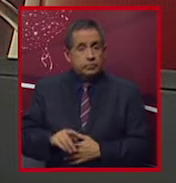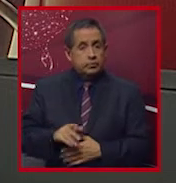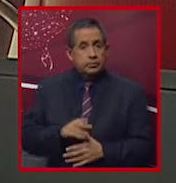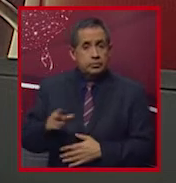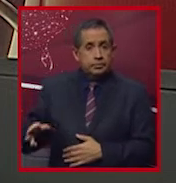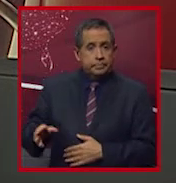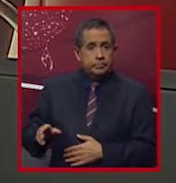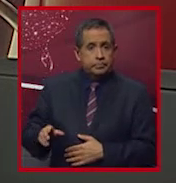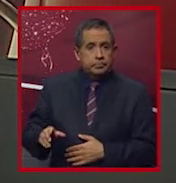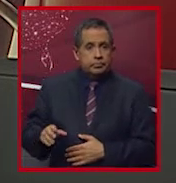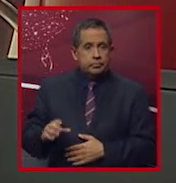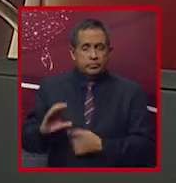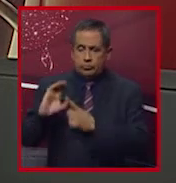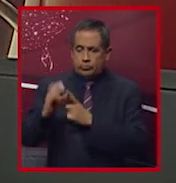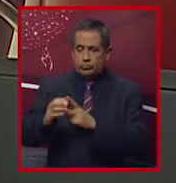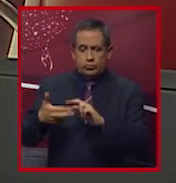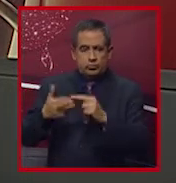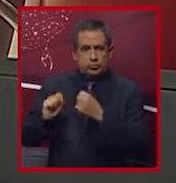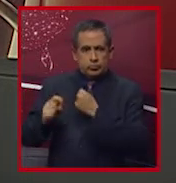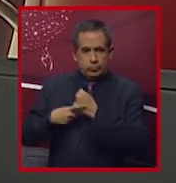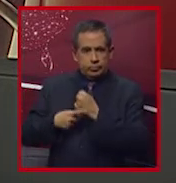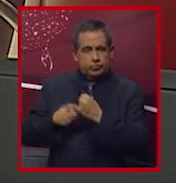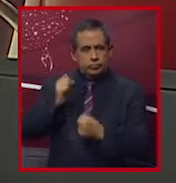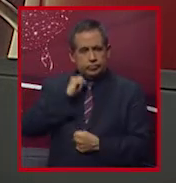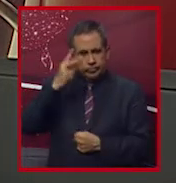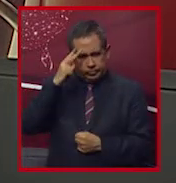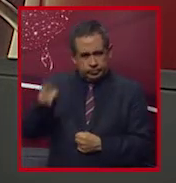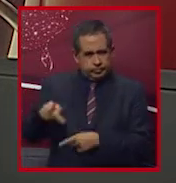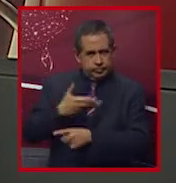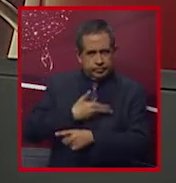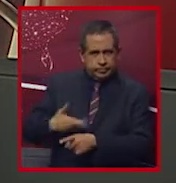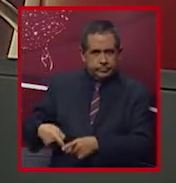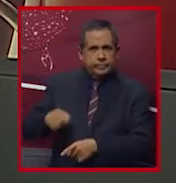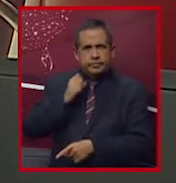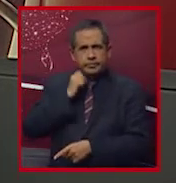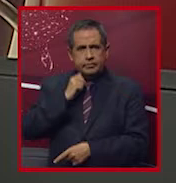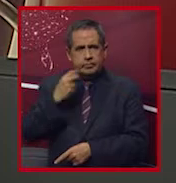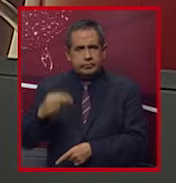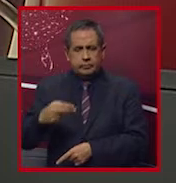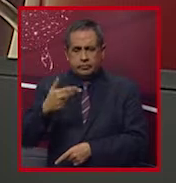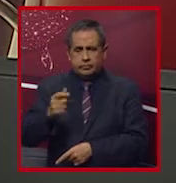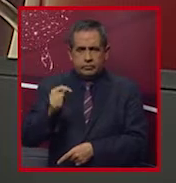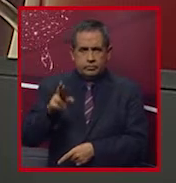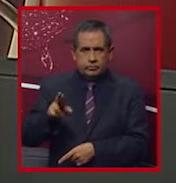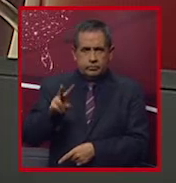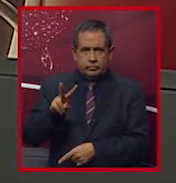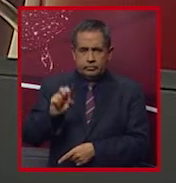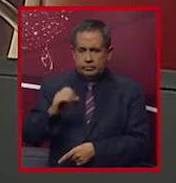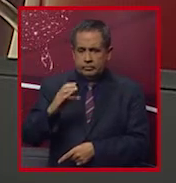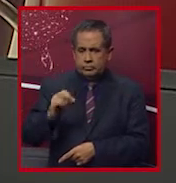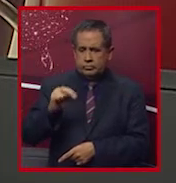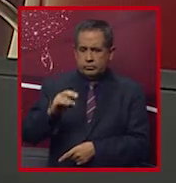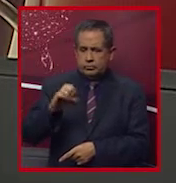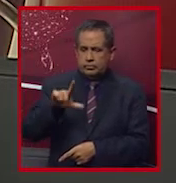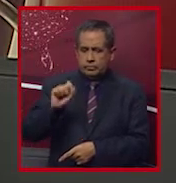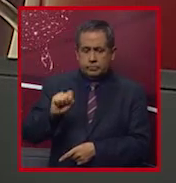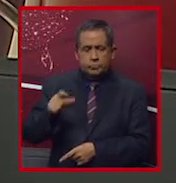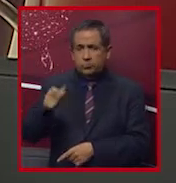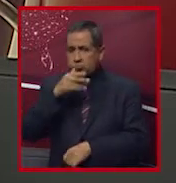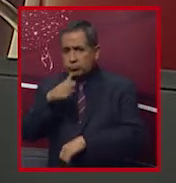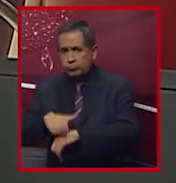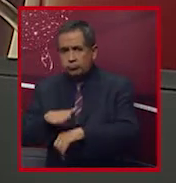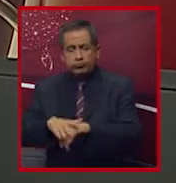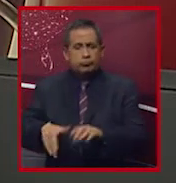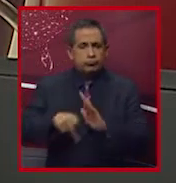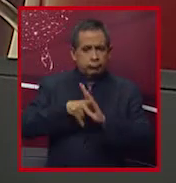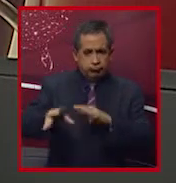el presidente de la Comisión de Relaciones Exteriores del Senado de la República, el senador Héctor Vasconcelos, convocó a conferencia de prensa. Ahí refirió que